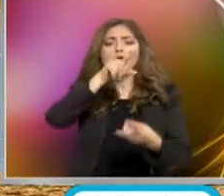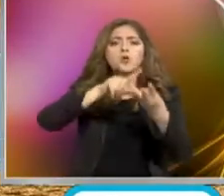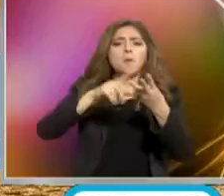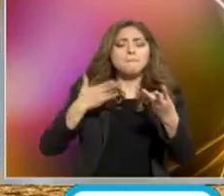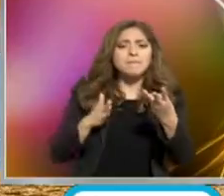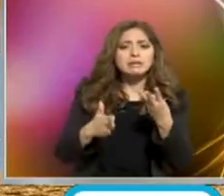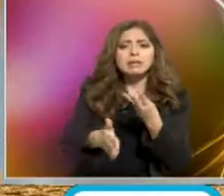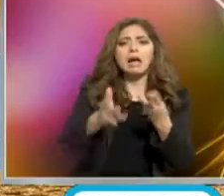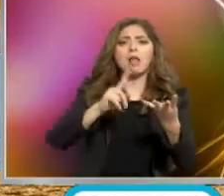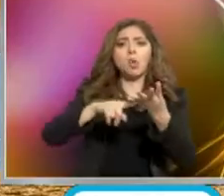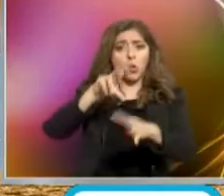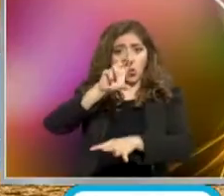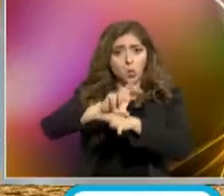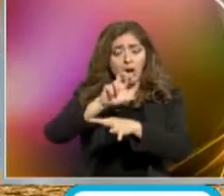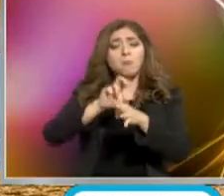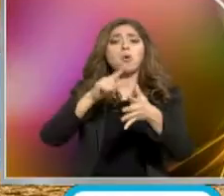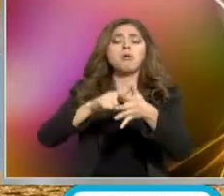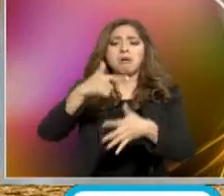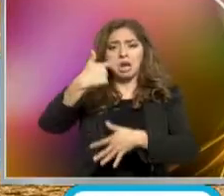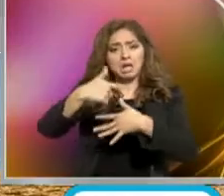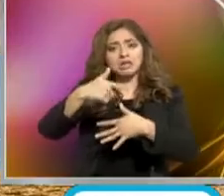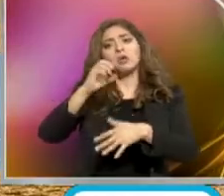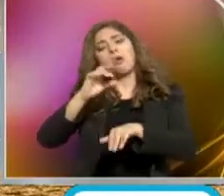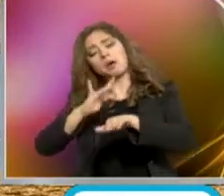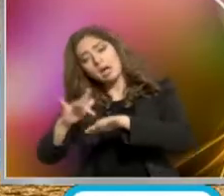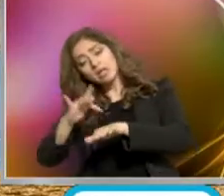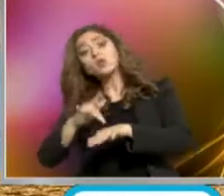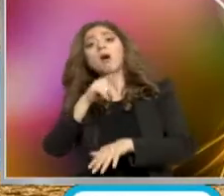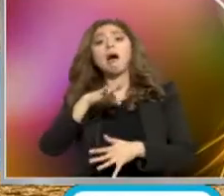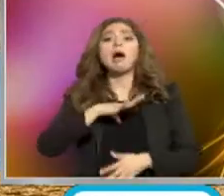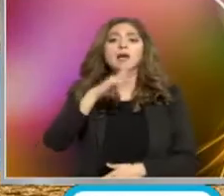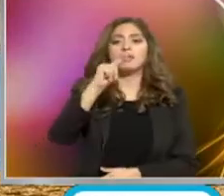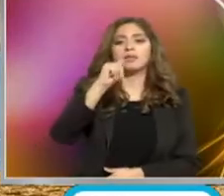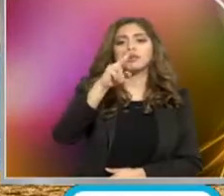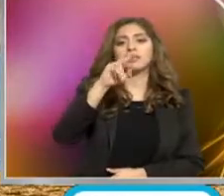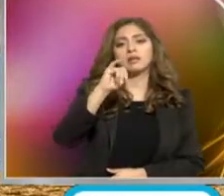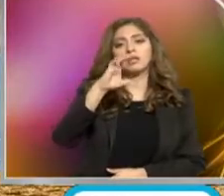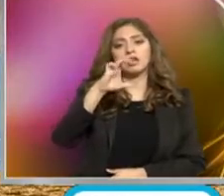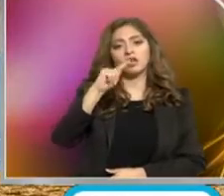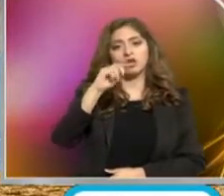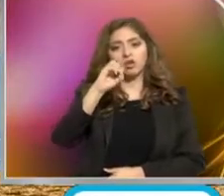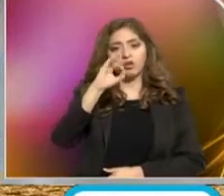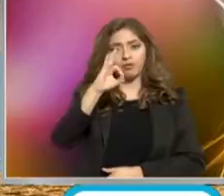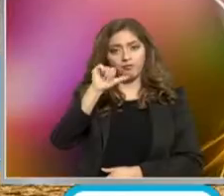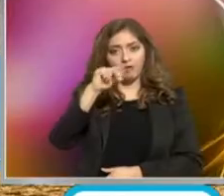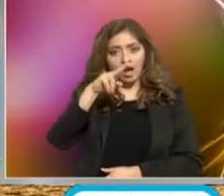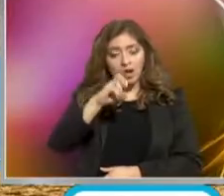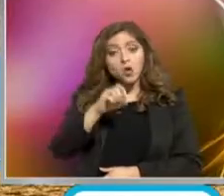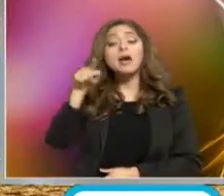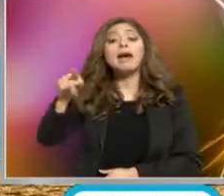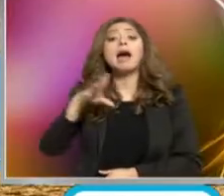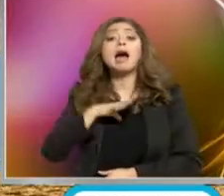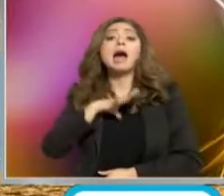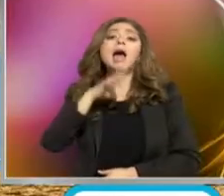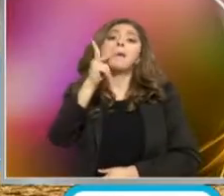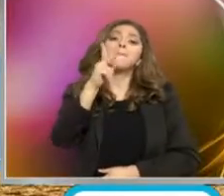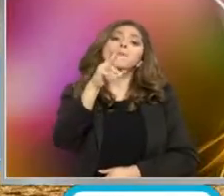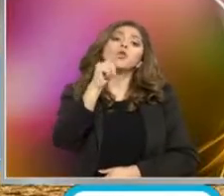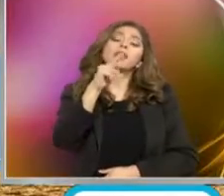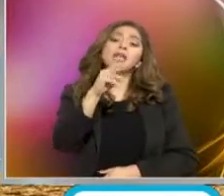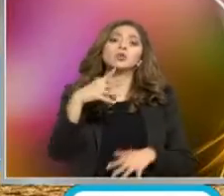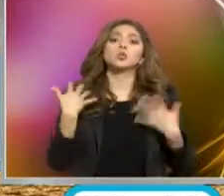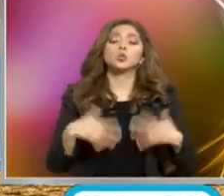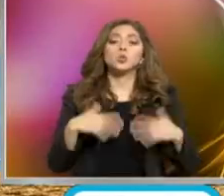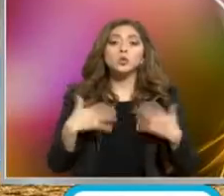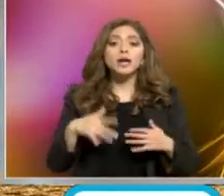pescado, también el huevo y los lácteos son ricos en triptófano, porque son proteínas de alta calidad. Entonces esto